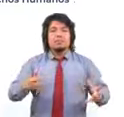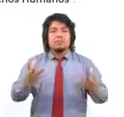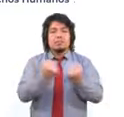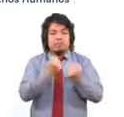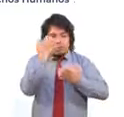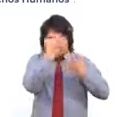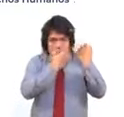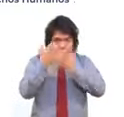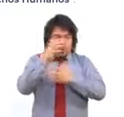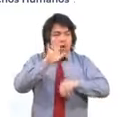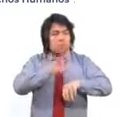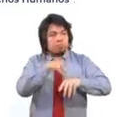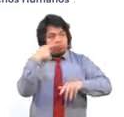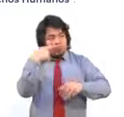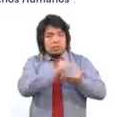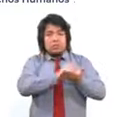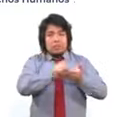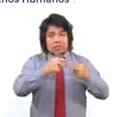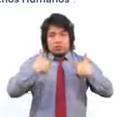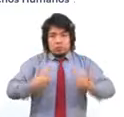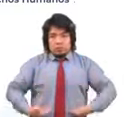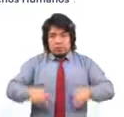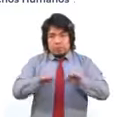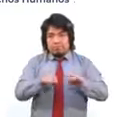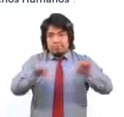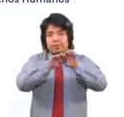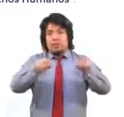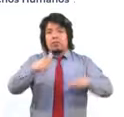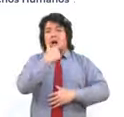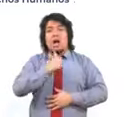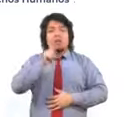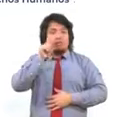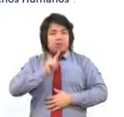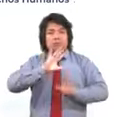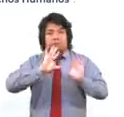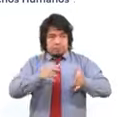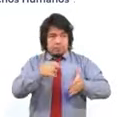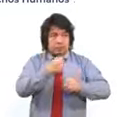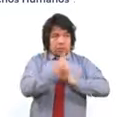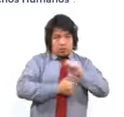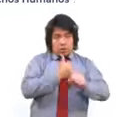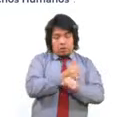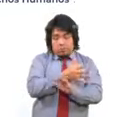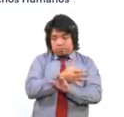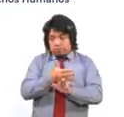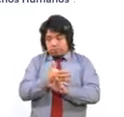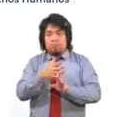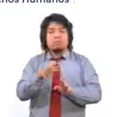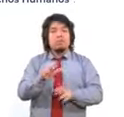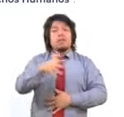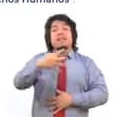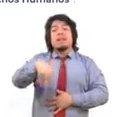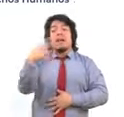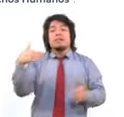estudios de género y derechos humanos. Durante este año se han formado ya en estas diversas disciplinas